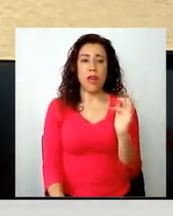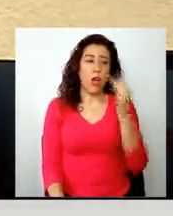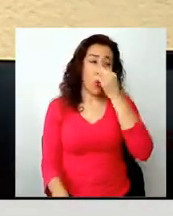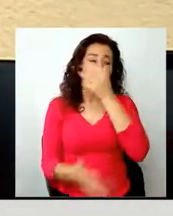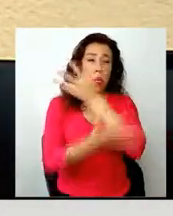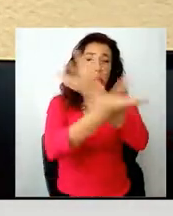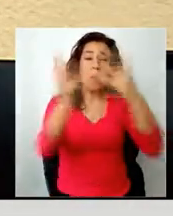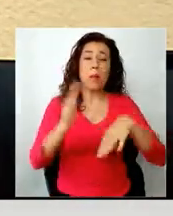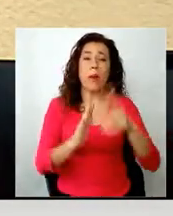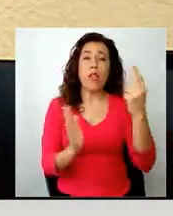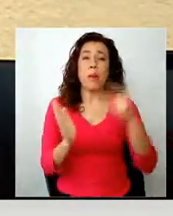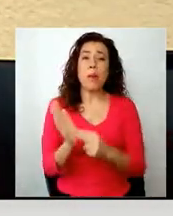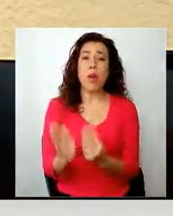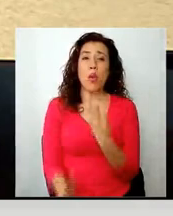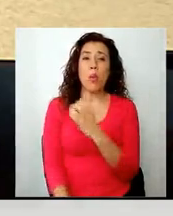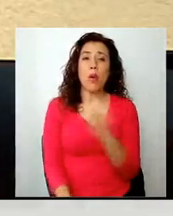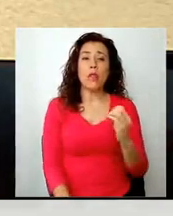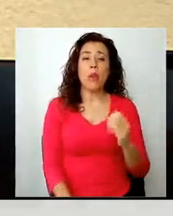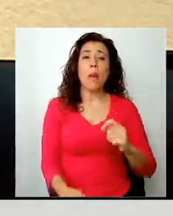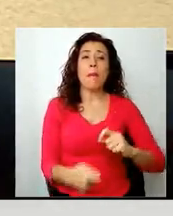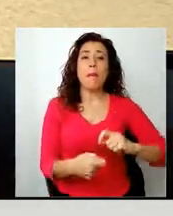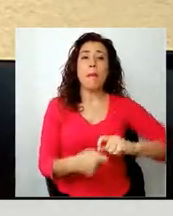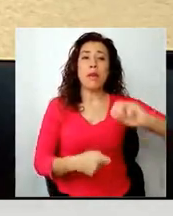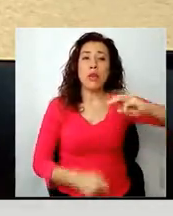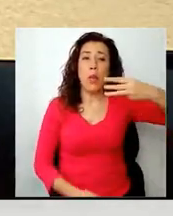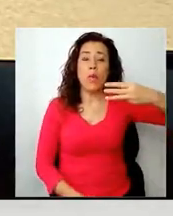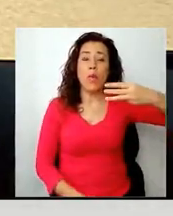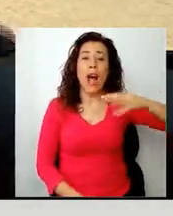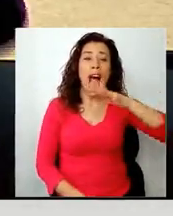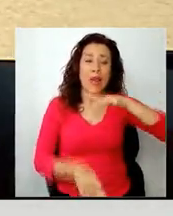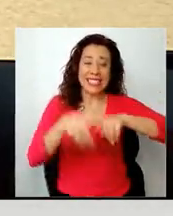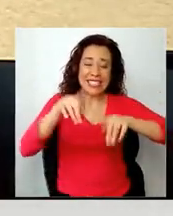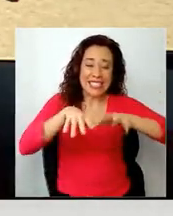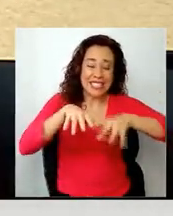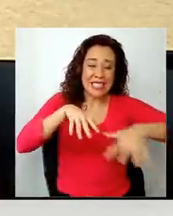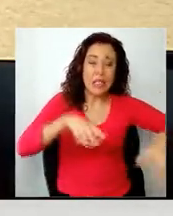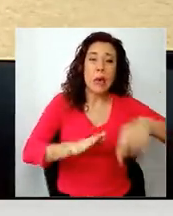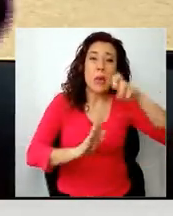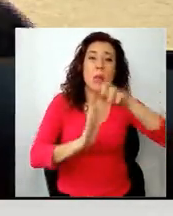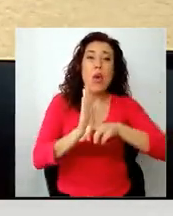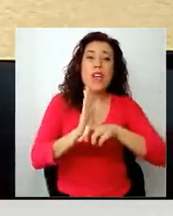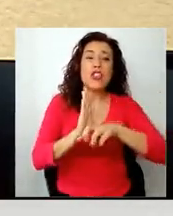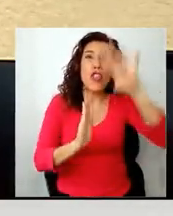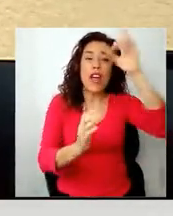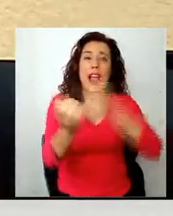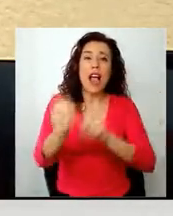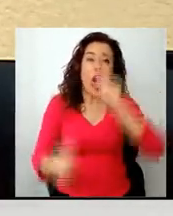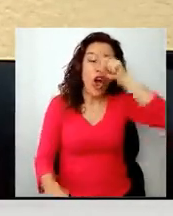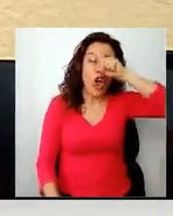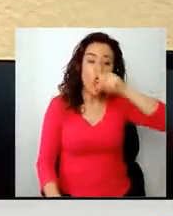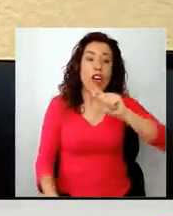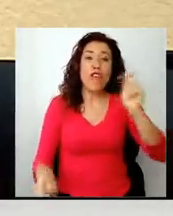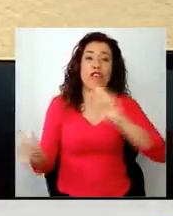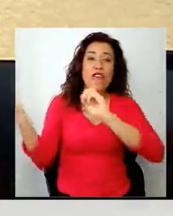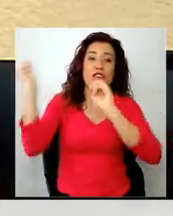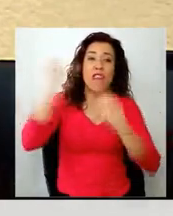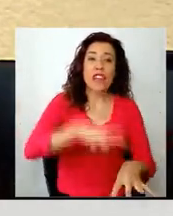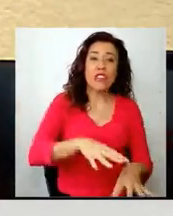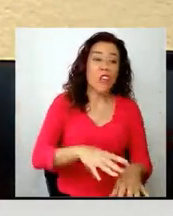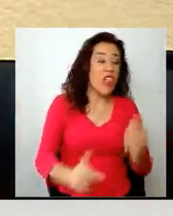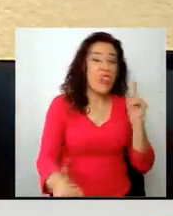dos mil cuatrocientos metros cúbicos de agua con sedimentos del proyecto hidroeléctrico los cóndores se vistió directamente sin ningún tipo de